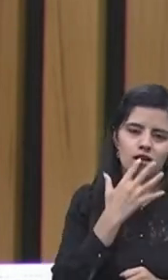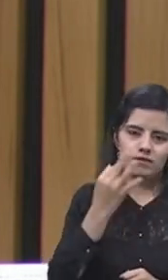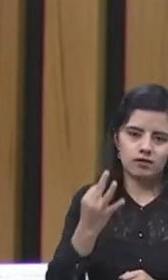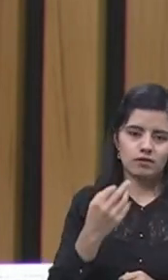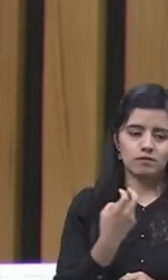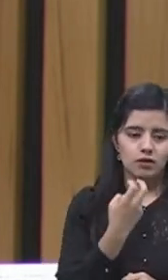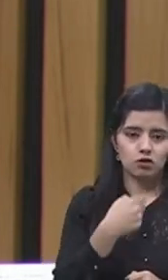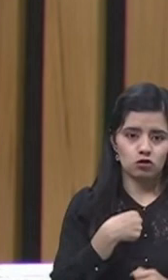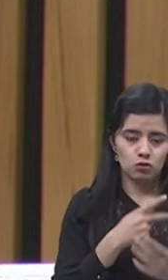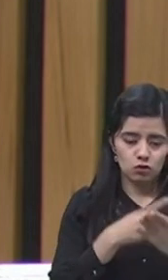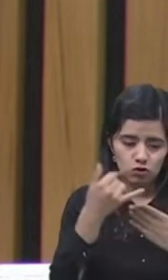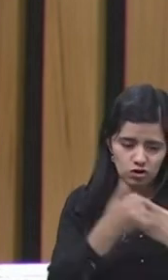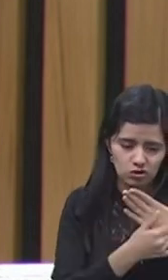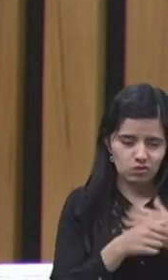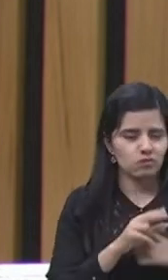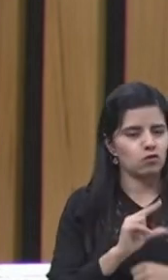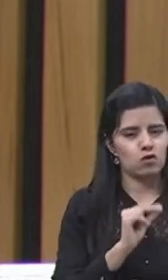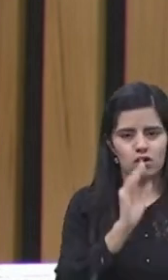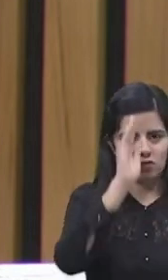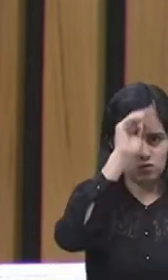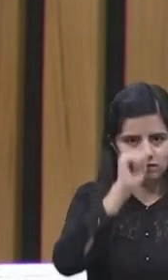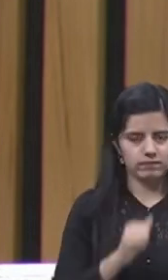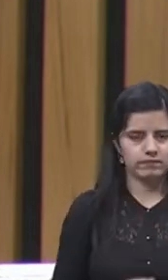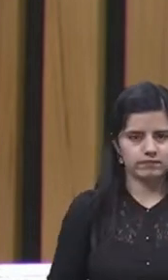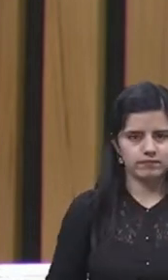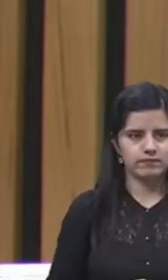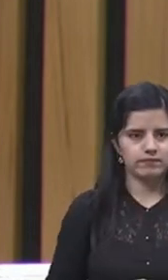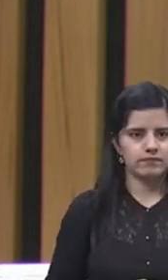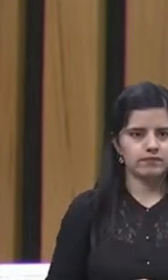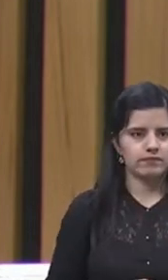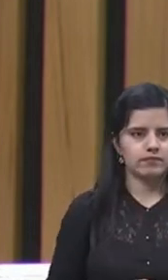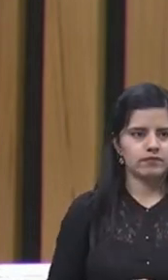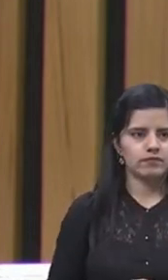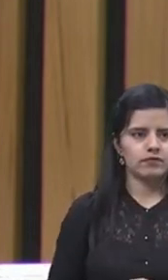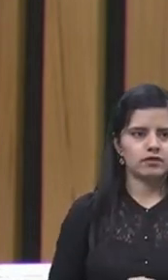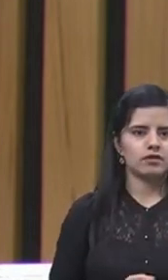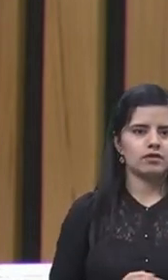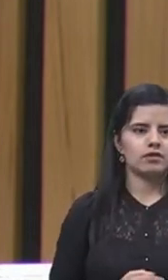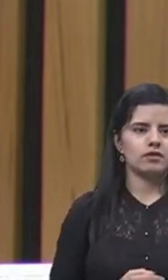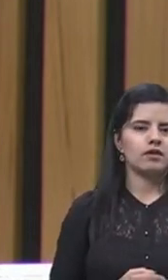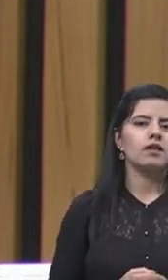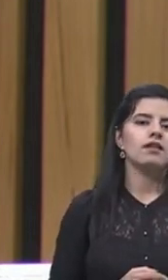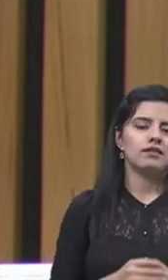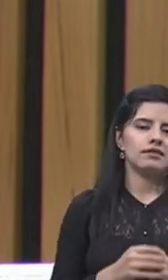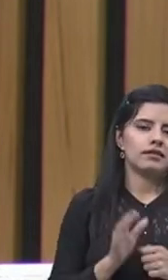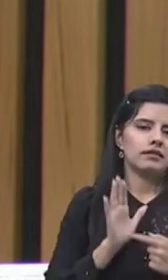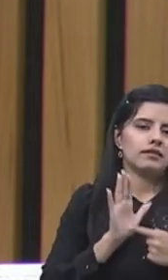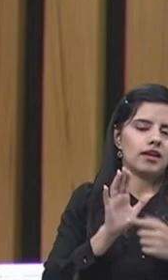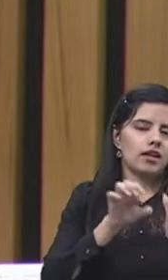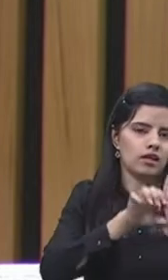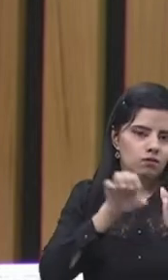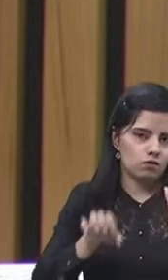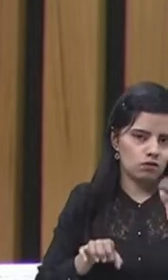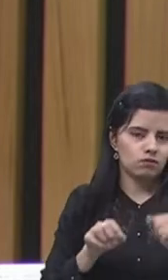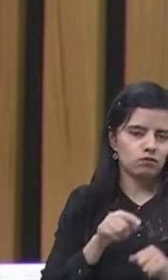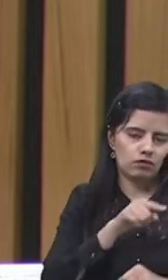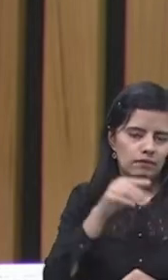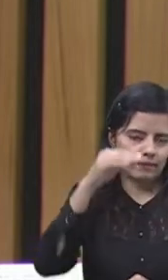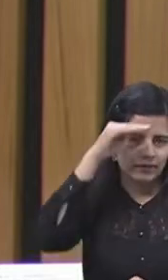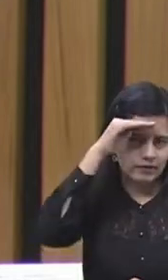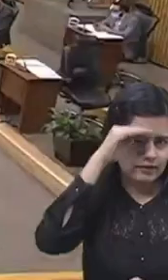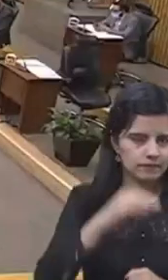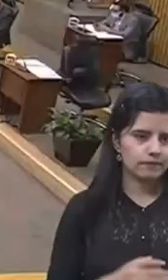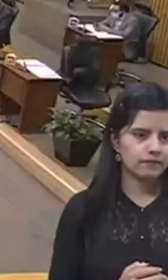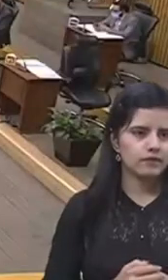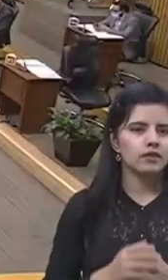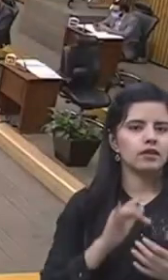dominicales. Por supuesto que a él no le conviene que desaparezca el INE, ni tampoco el Tribunal Electoral, que bueno, hablaré de él, de ese tribunal, en